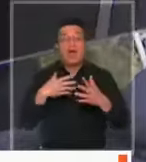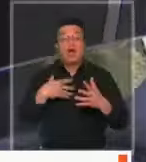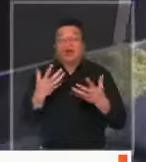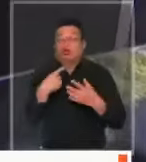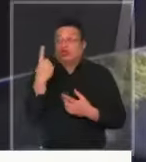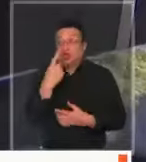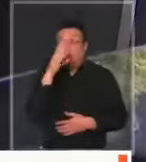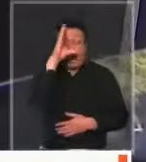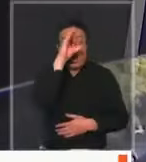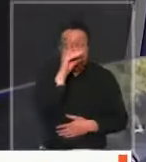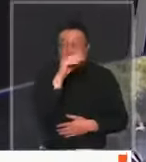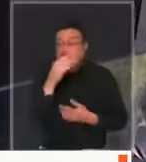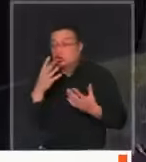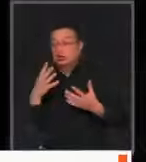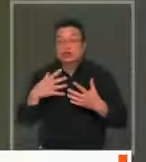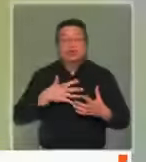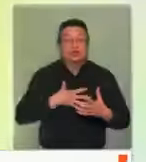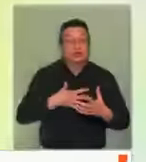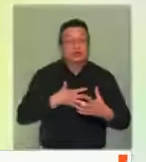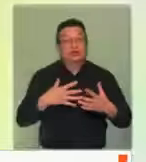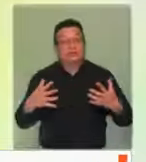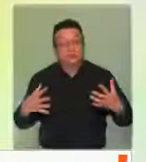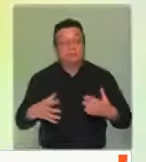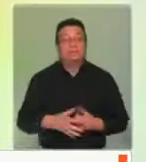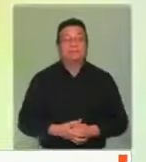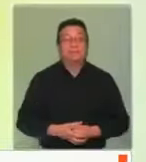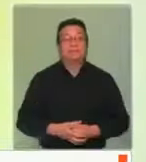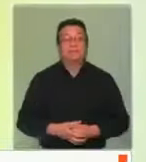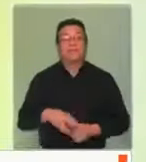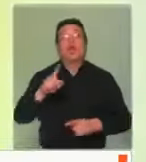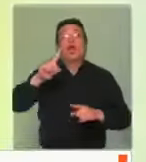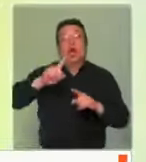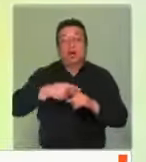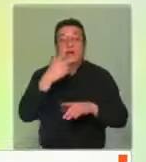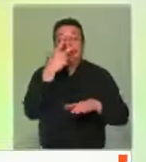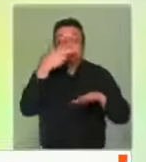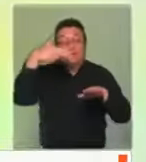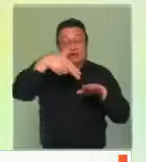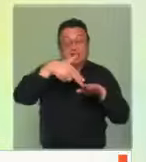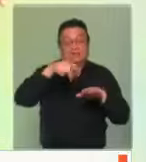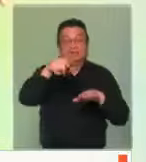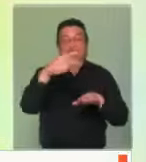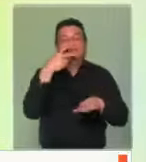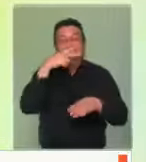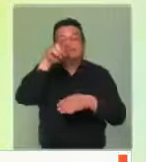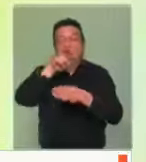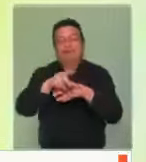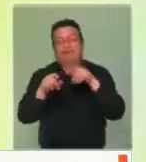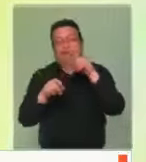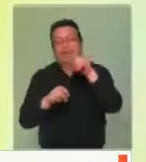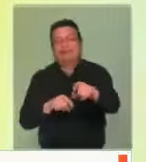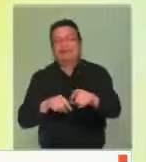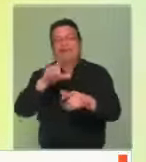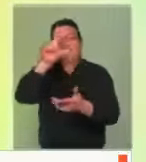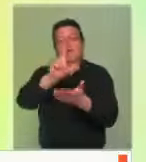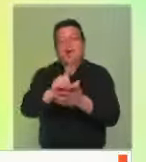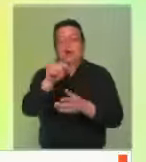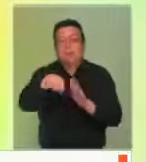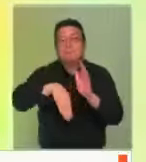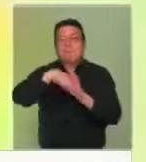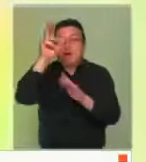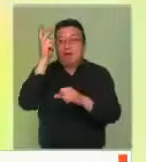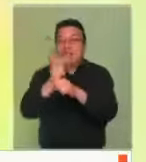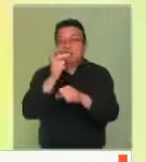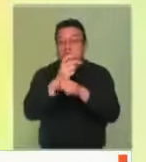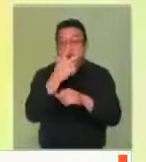en la noche, es un riesgo innecesario. Nuevamente una bencinera como protagonista. Pareciera ser el punto favorito para los